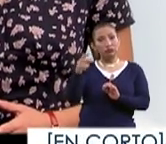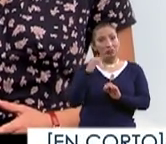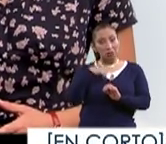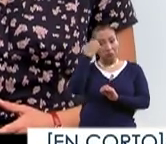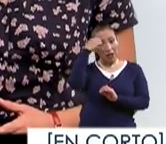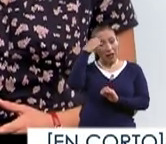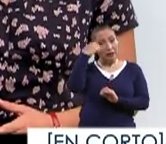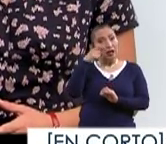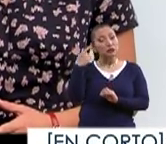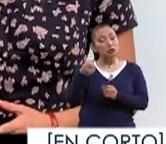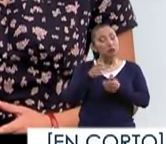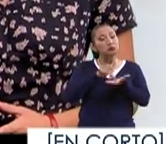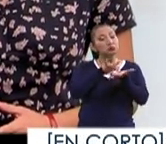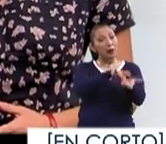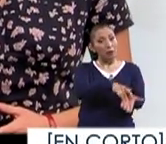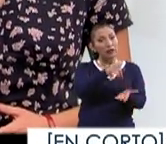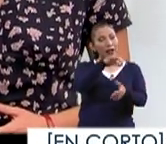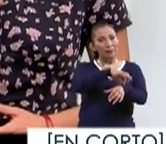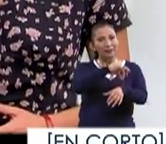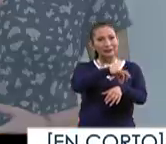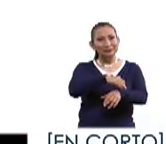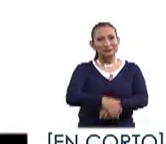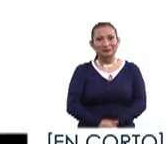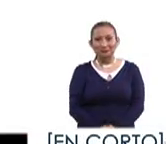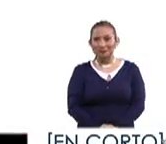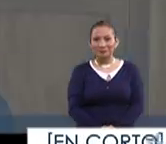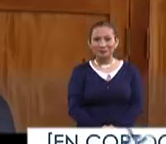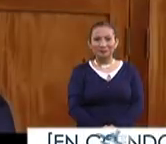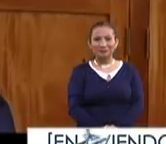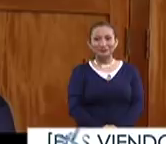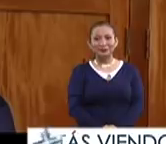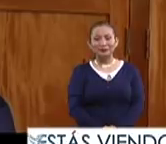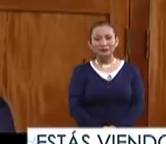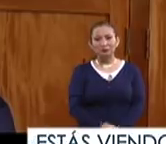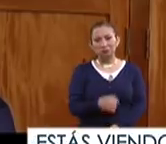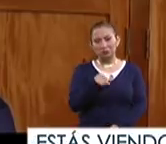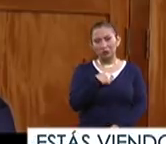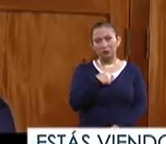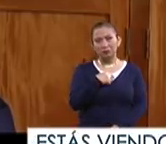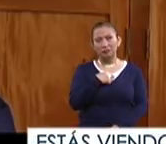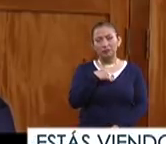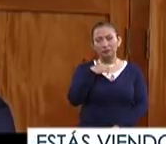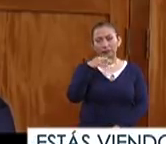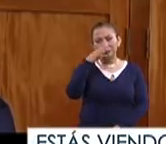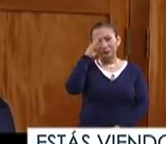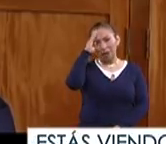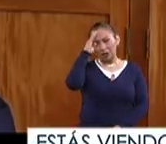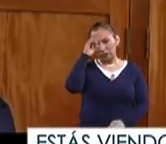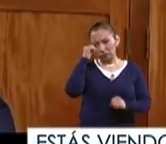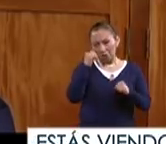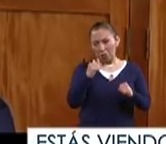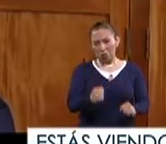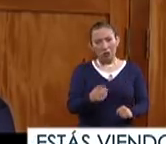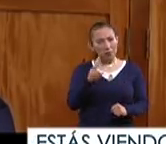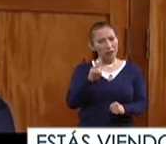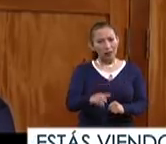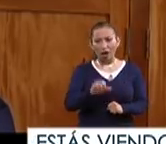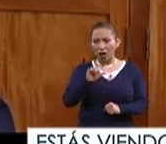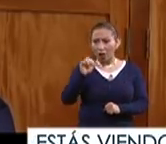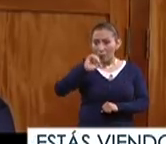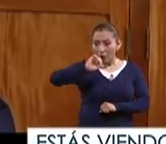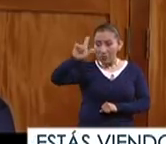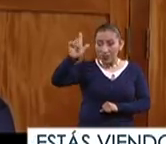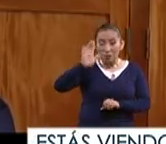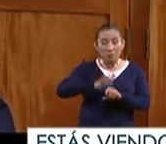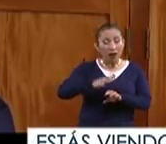valiosa experiencia y sus aportaciones a la medicina. Yo pienso y estoy convencido que no hay una